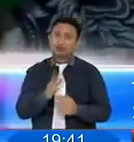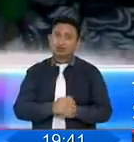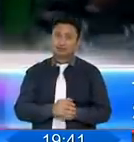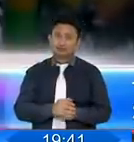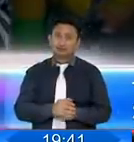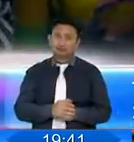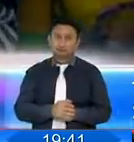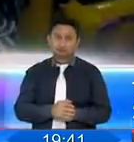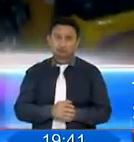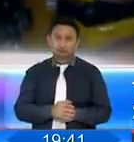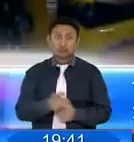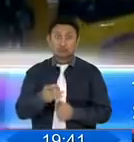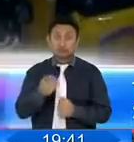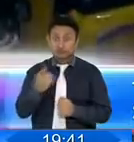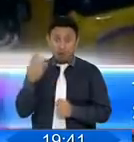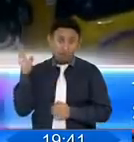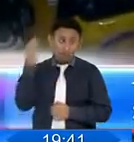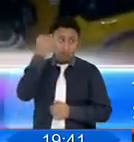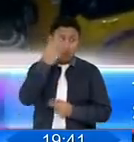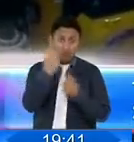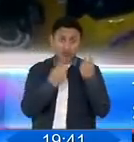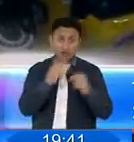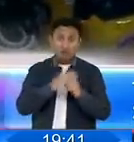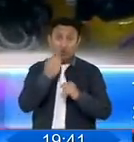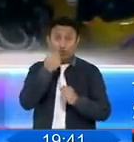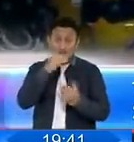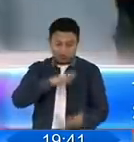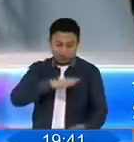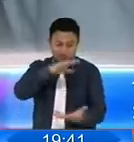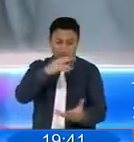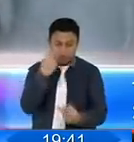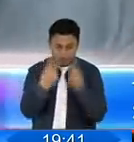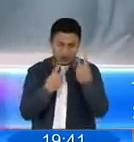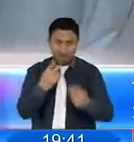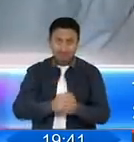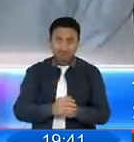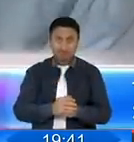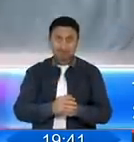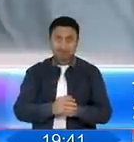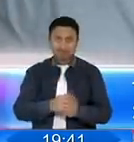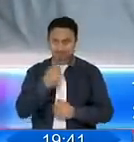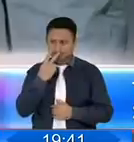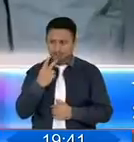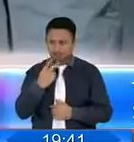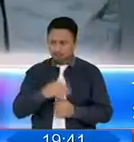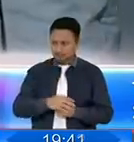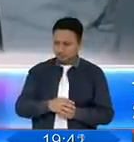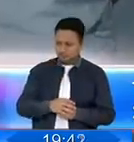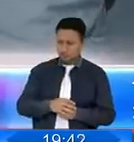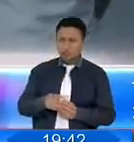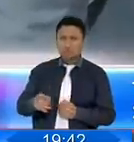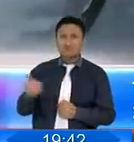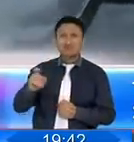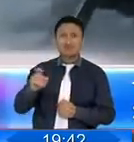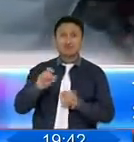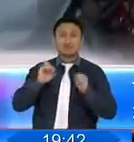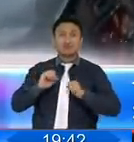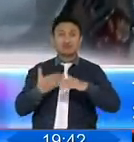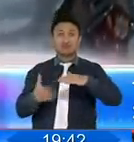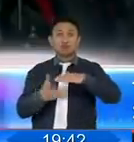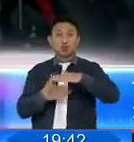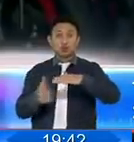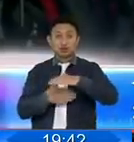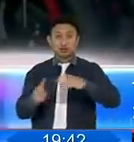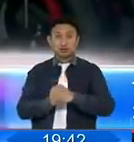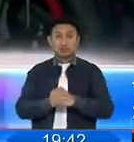los visitamos en su casa con los kits de alimentos. Además nos percatamos de la necesidad de una cocina y una silla